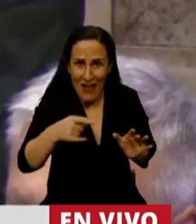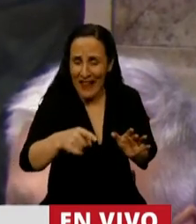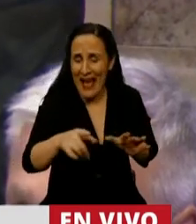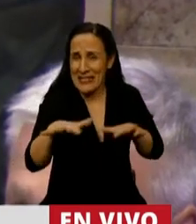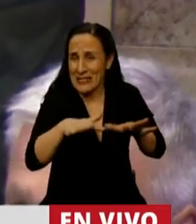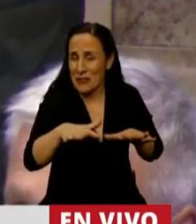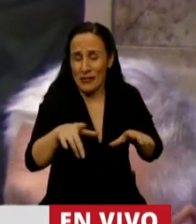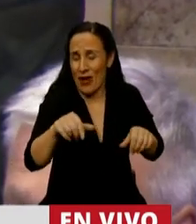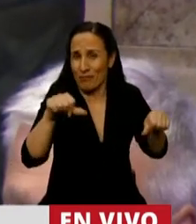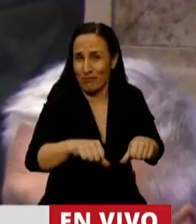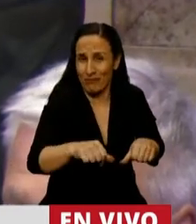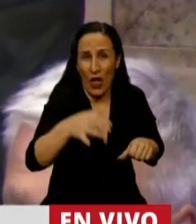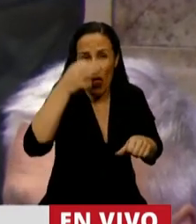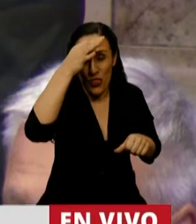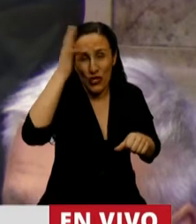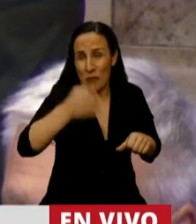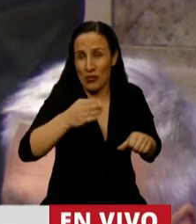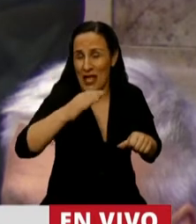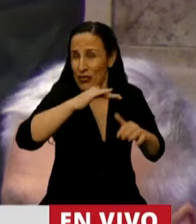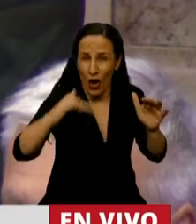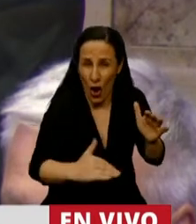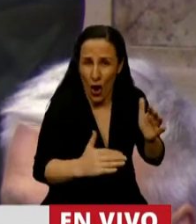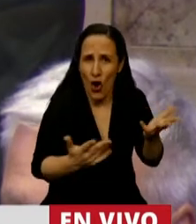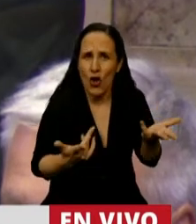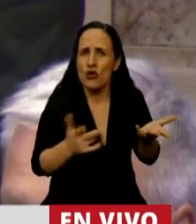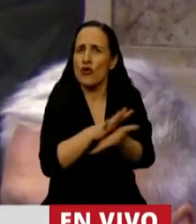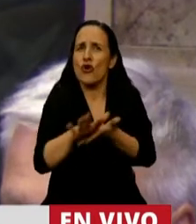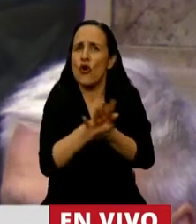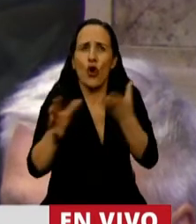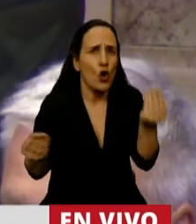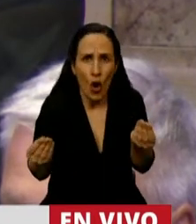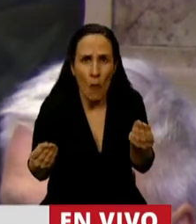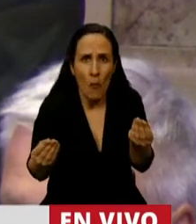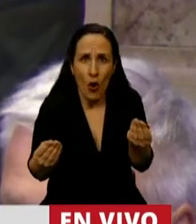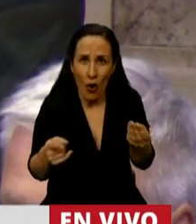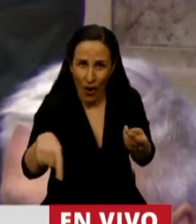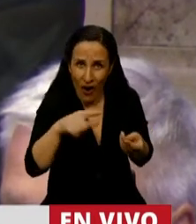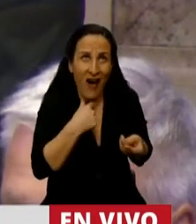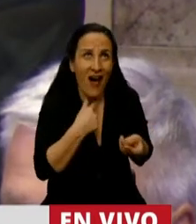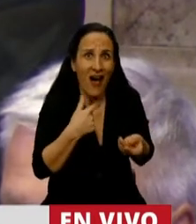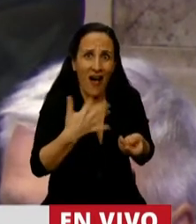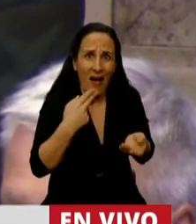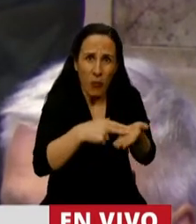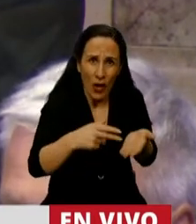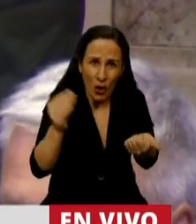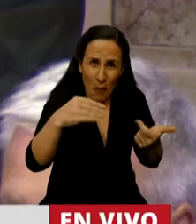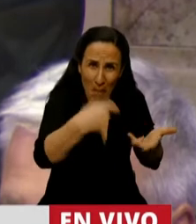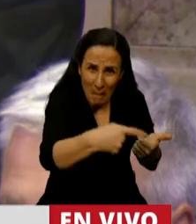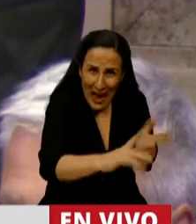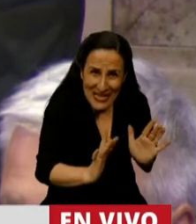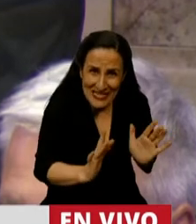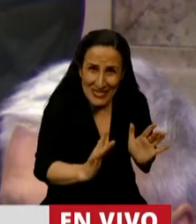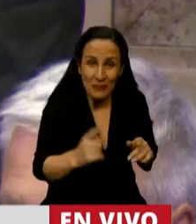al 12% para este año. ¿Y cómo pretenden encararlo? ¿Con más impuestos? De los